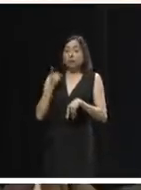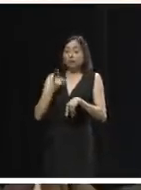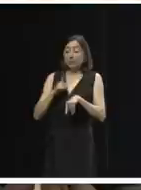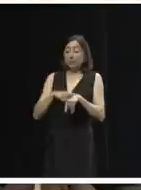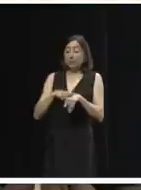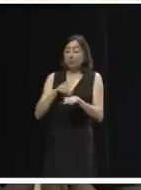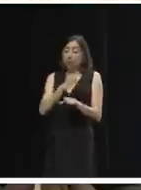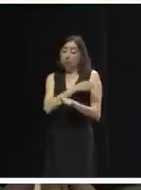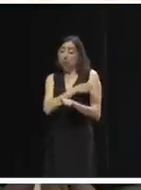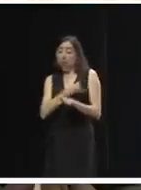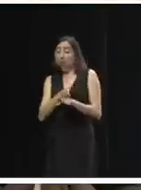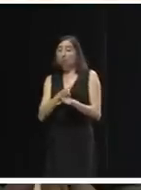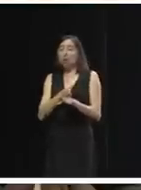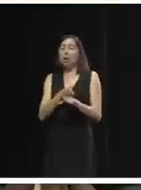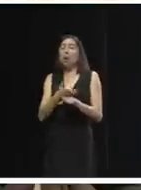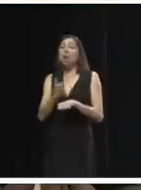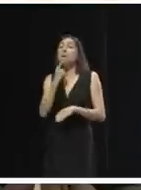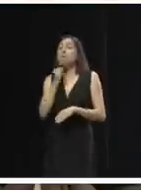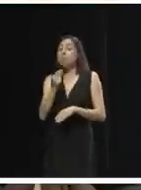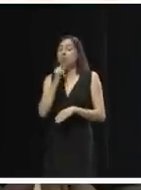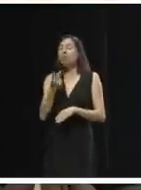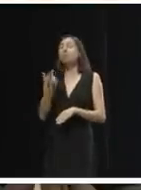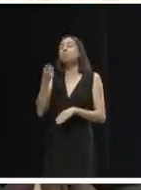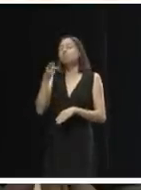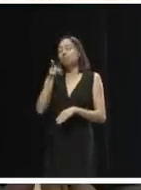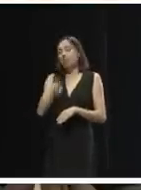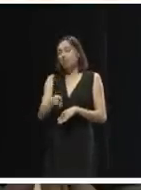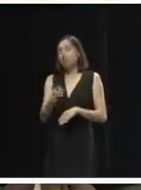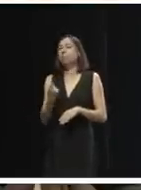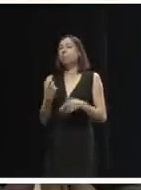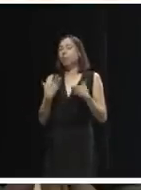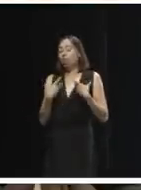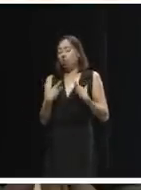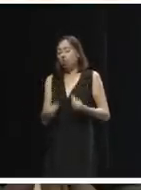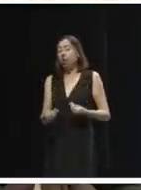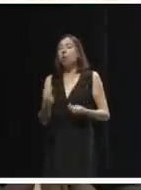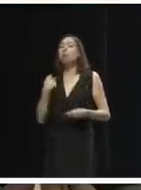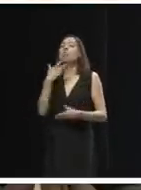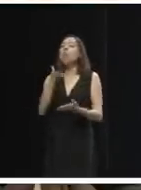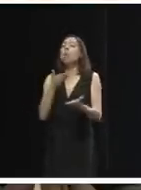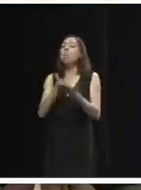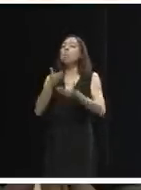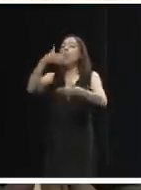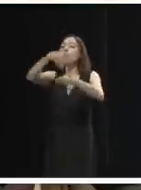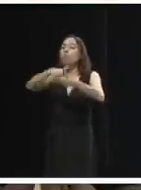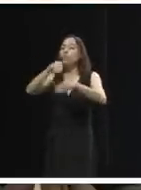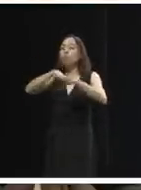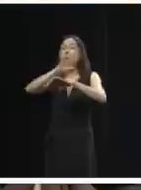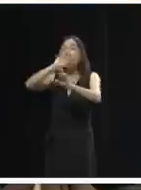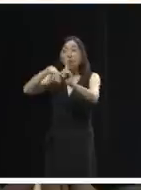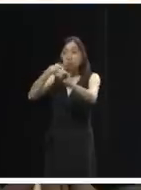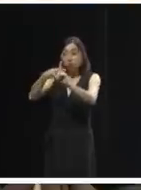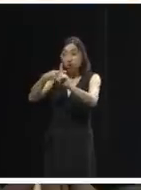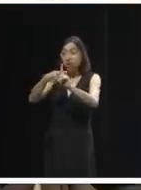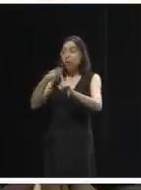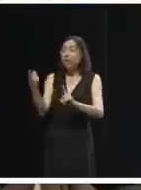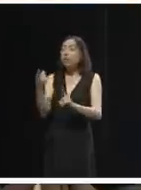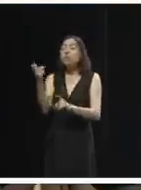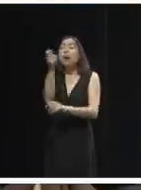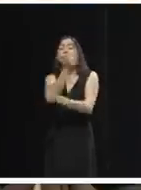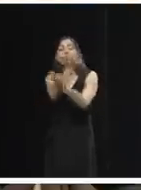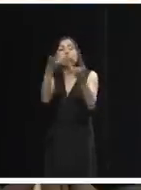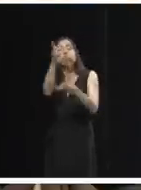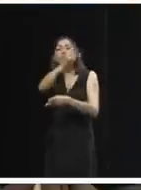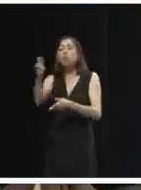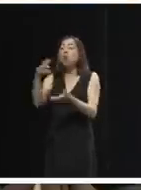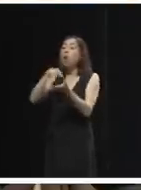Bonilla también están decepcionados. Yo os pido el voto para Sumar a esas personas que tengáis dudas,